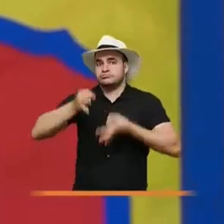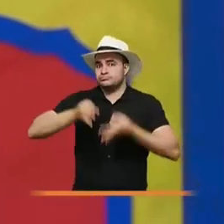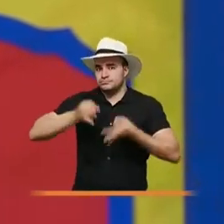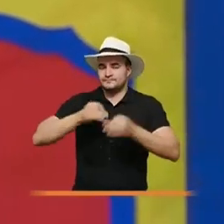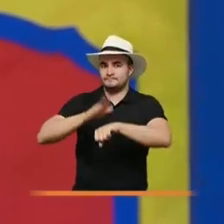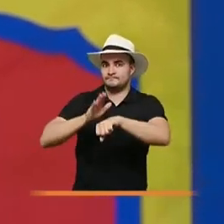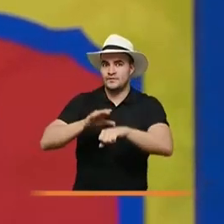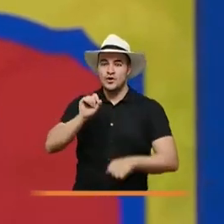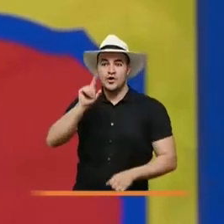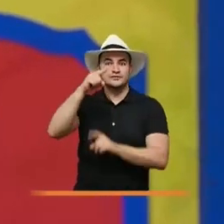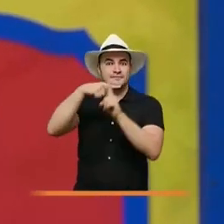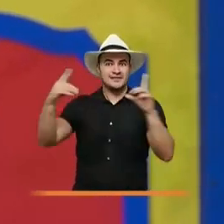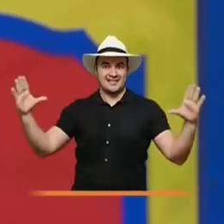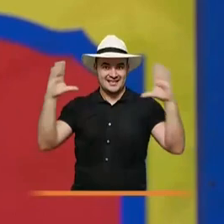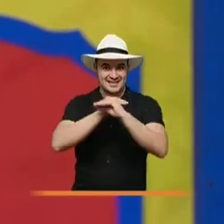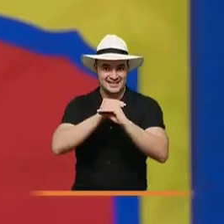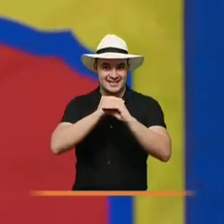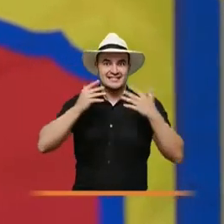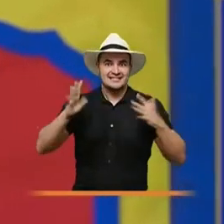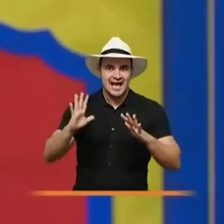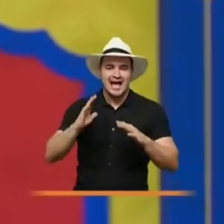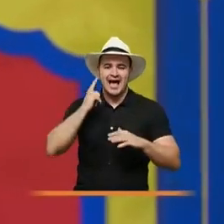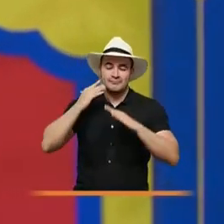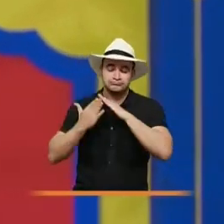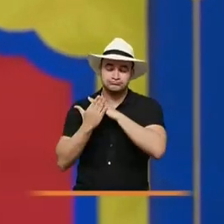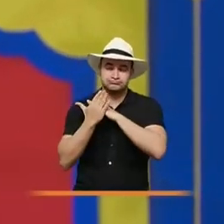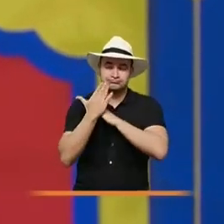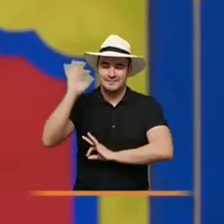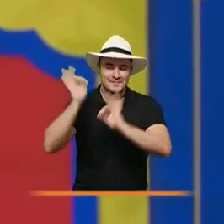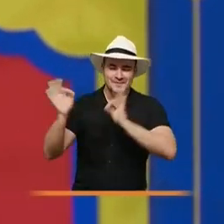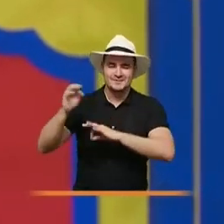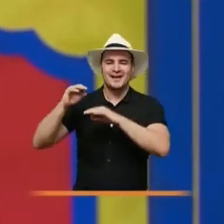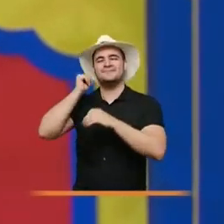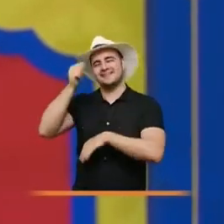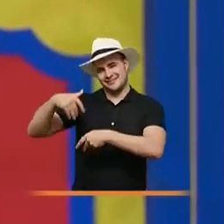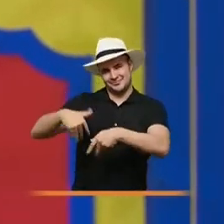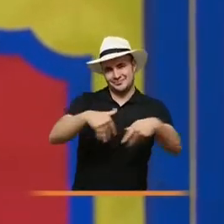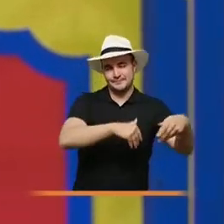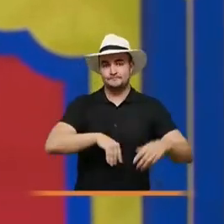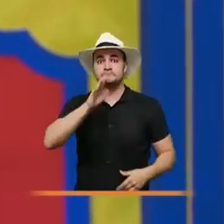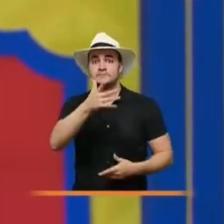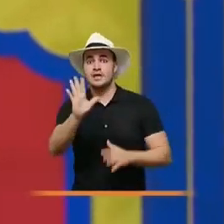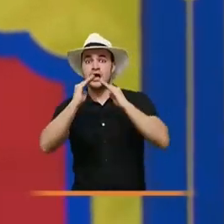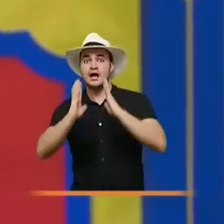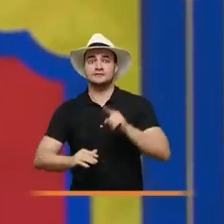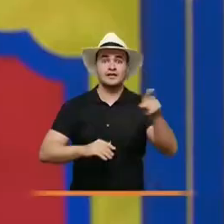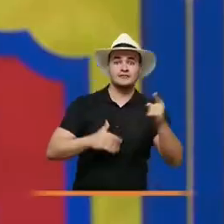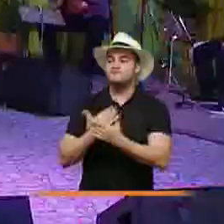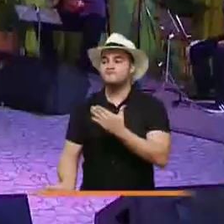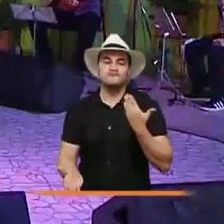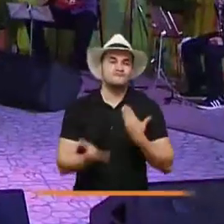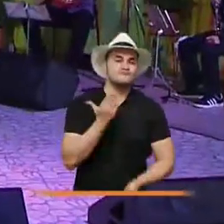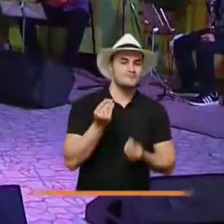11 y 30 de la noche comienza el amanecer silletero señores están ustedes sentados en la casa ya hicieron las apuestas por su